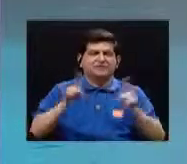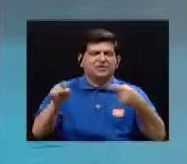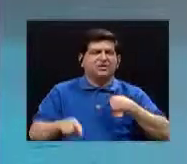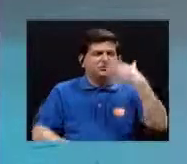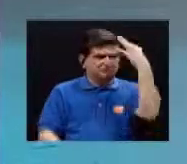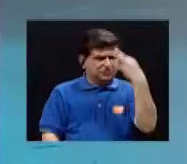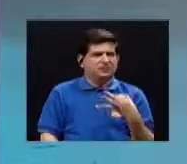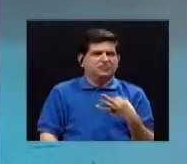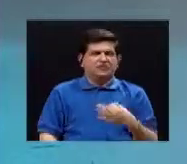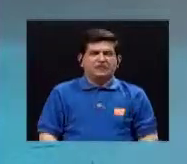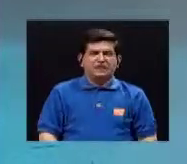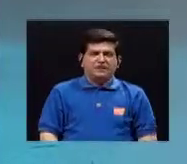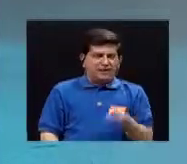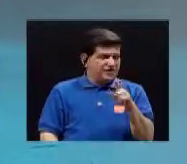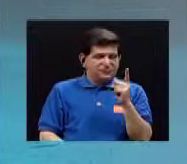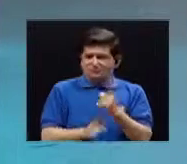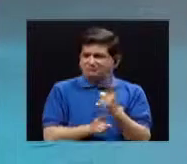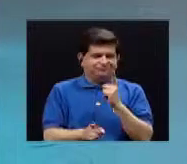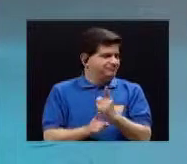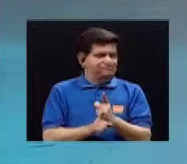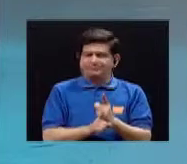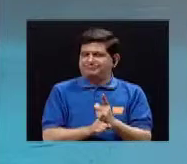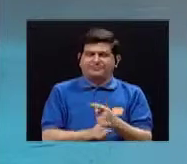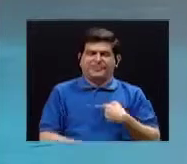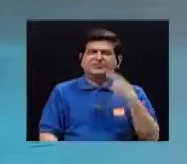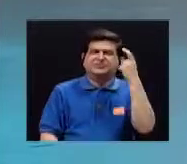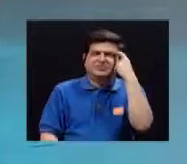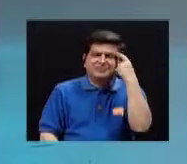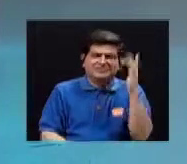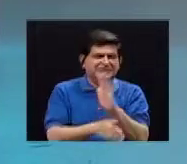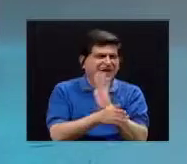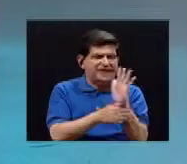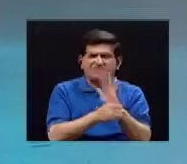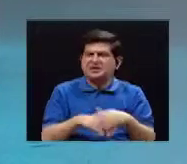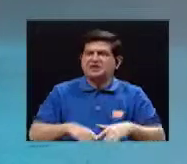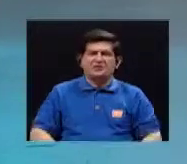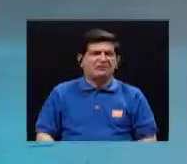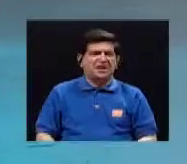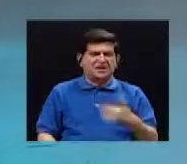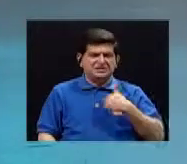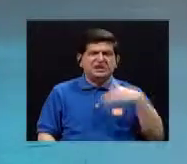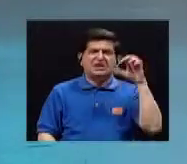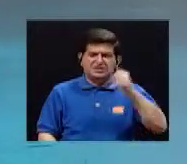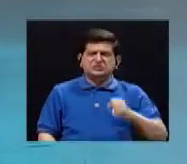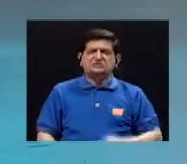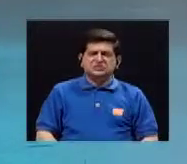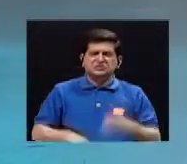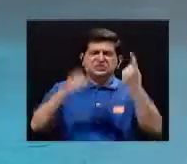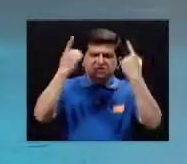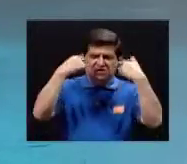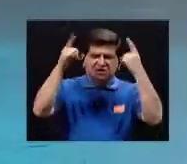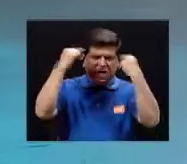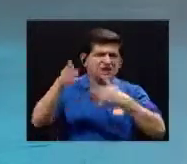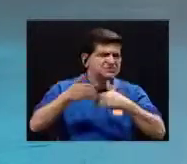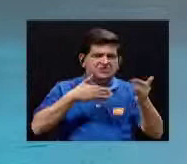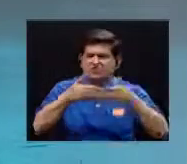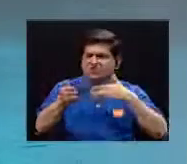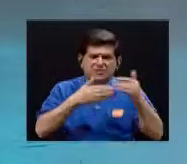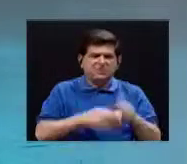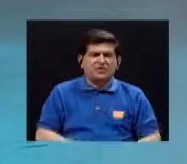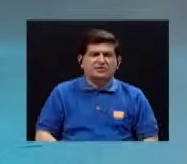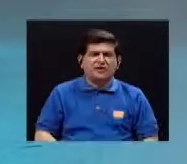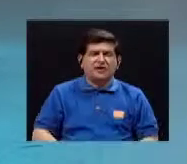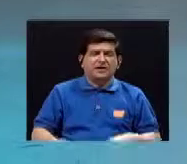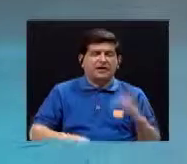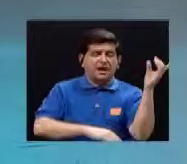te espero a mi criterio eso no es así o sea yo siempre pensaba que la película sería exitosa o no y aunque